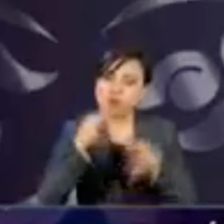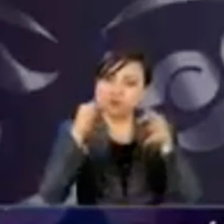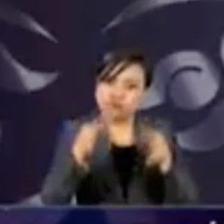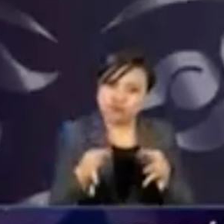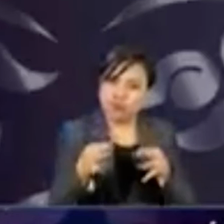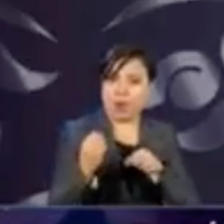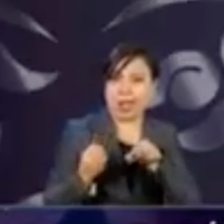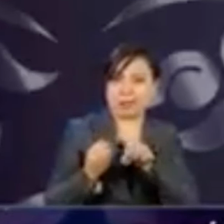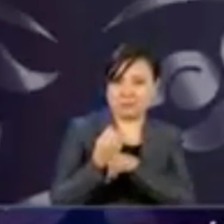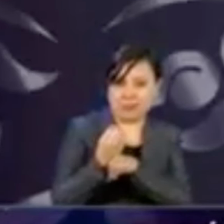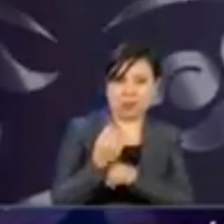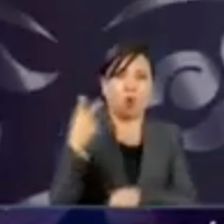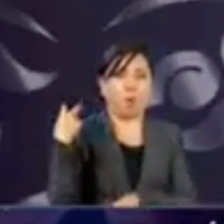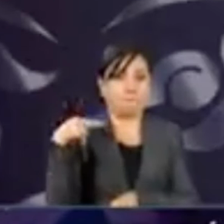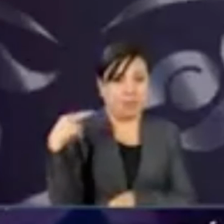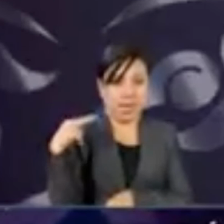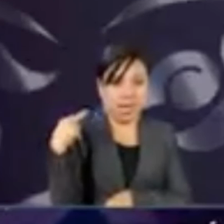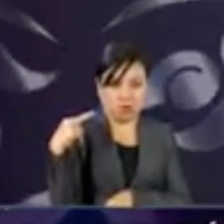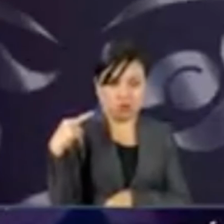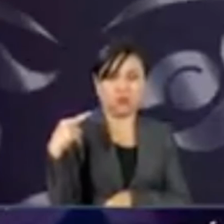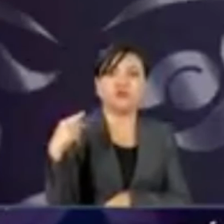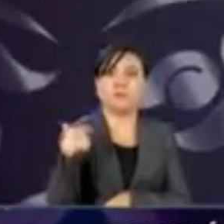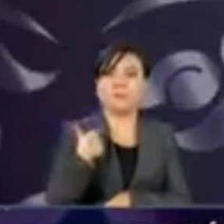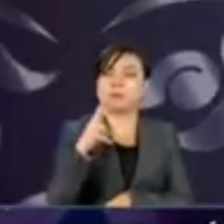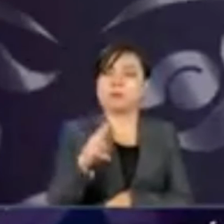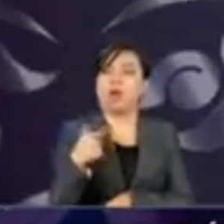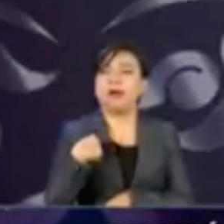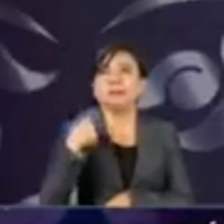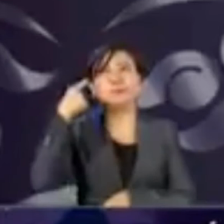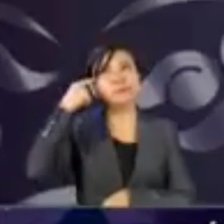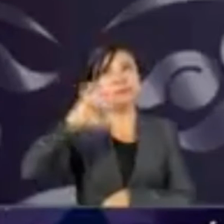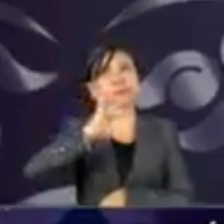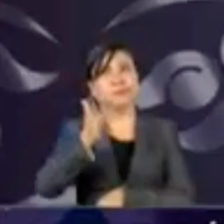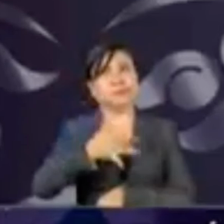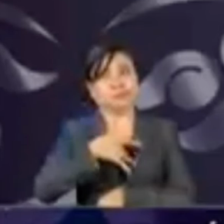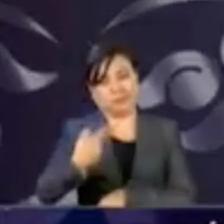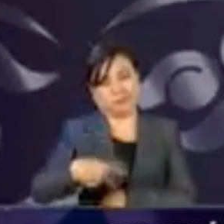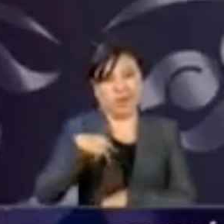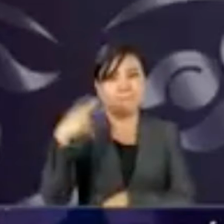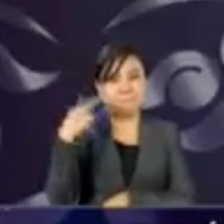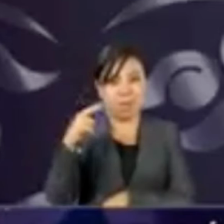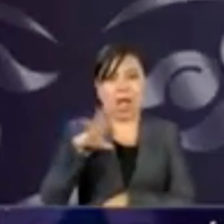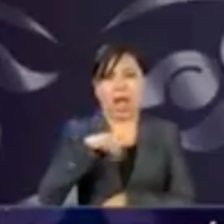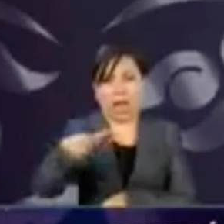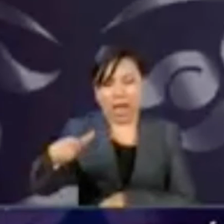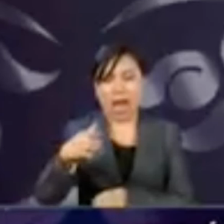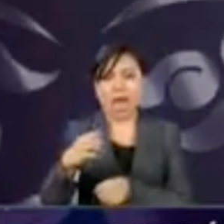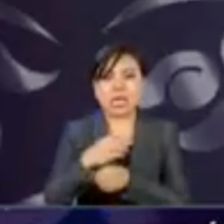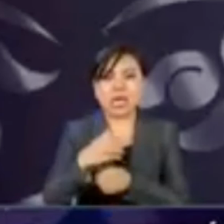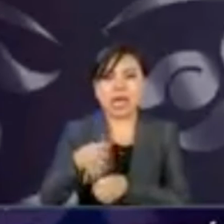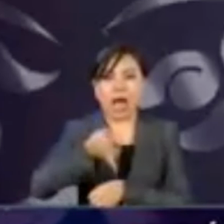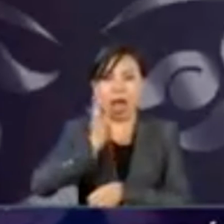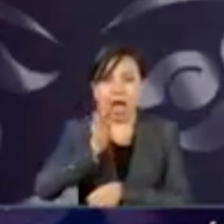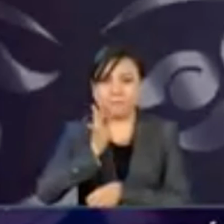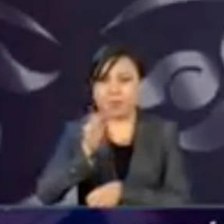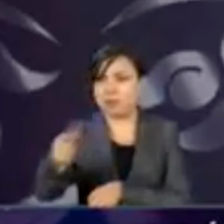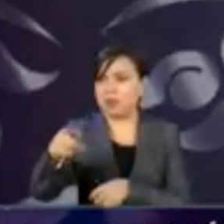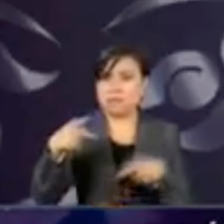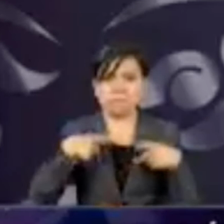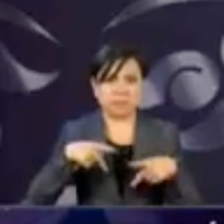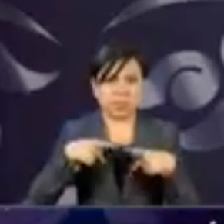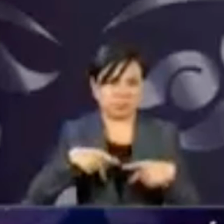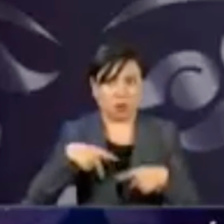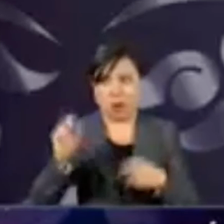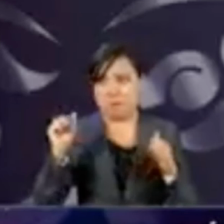a lo que pasa por ejemplo en el café de la parroquia y veracruz donde se reúne la gente a discutir e intentar